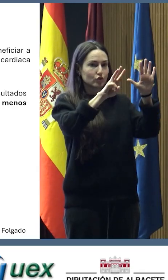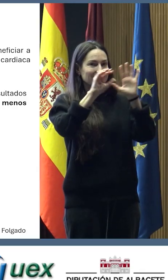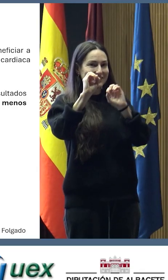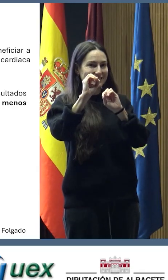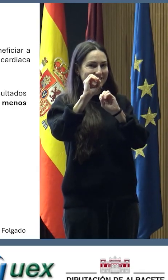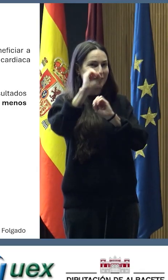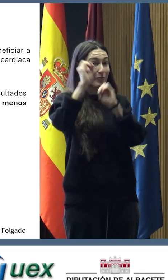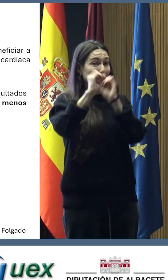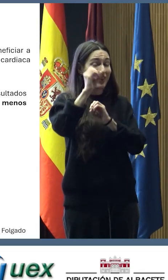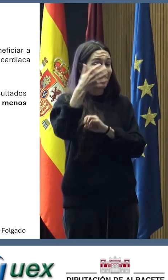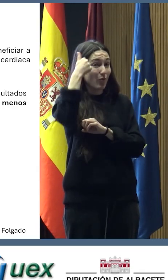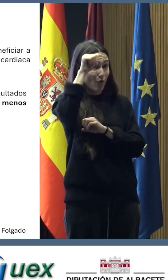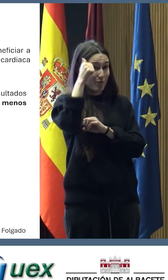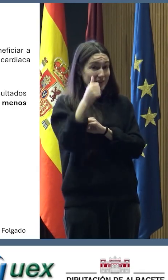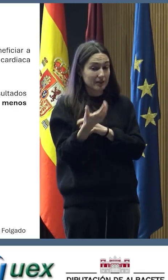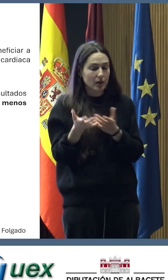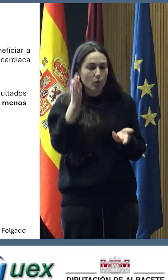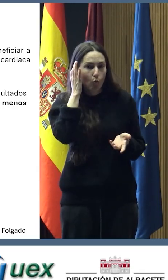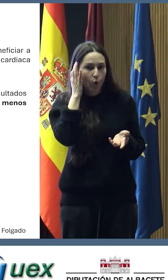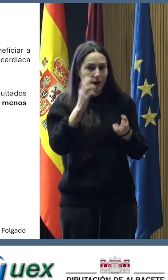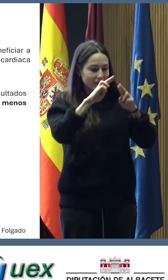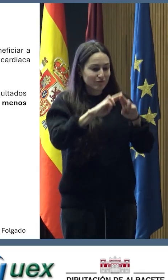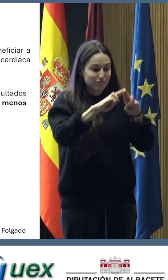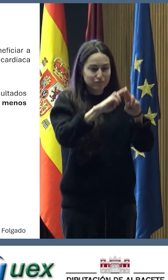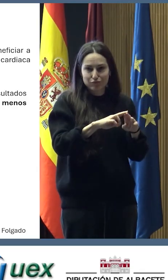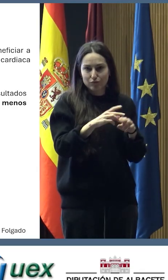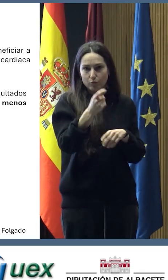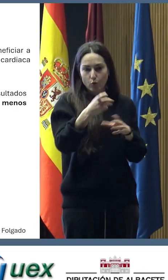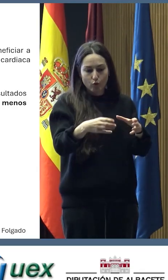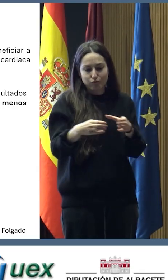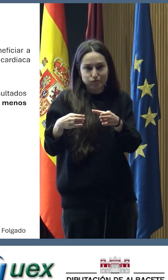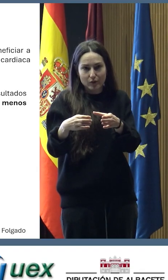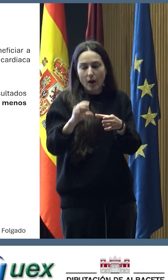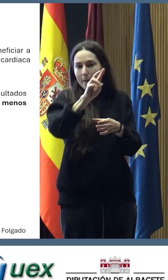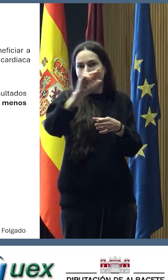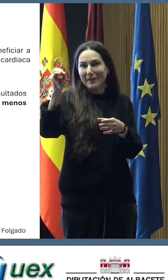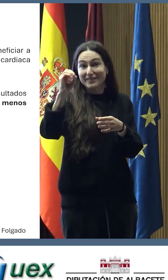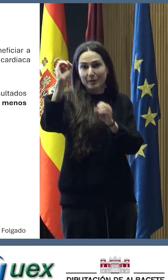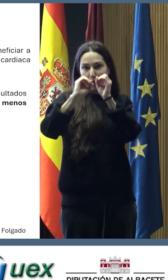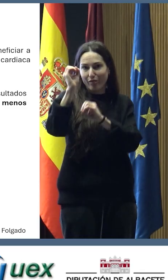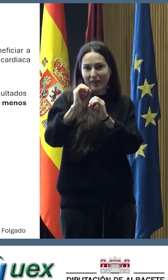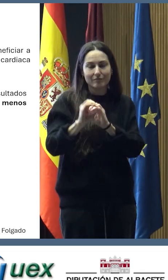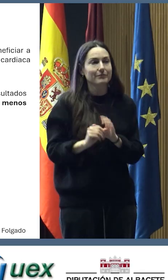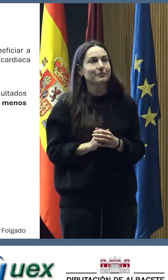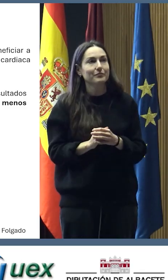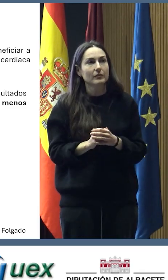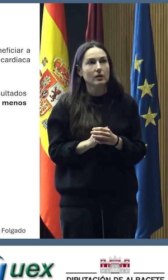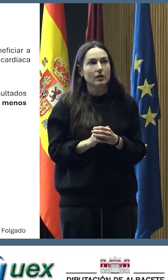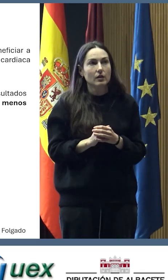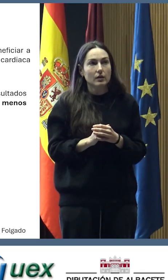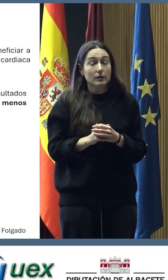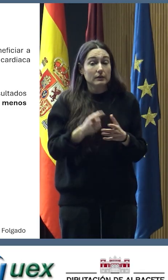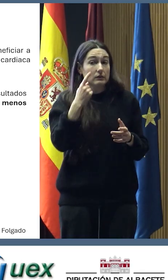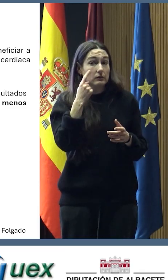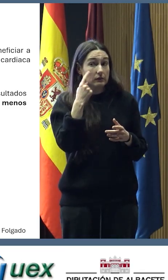hombres, frente a las mujeres, a un 20% de mujeres. Como